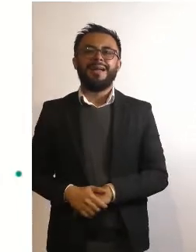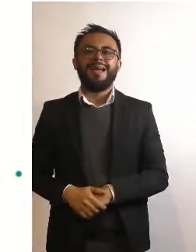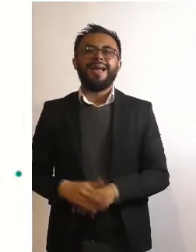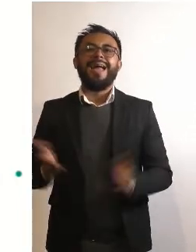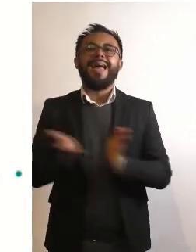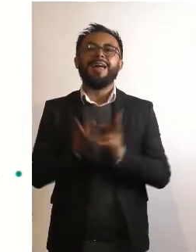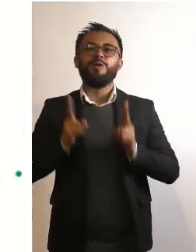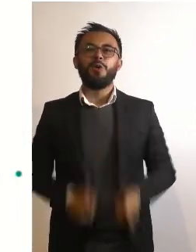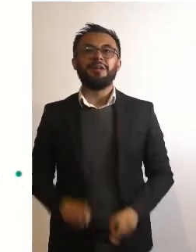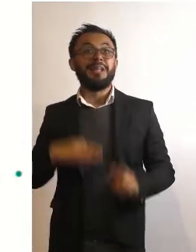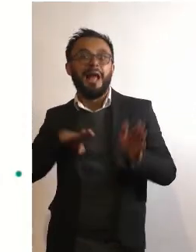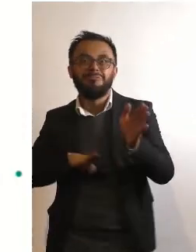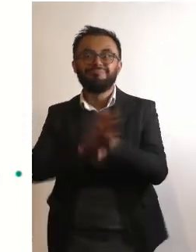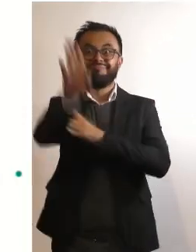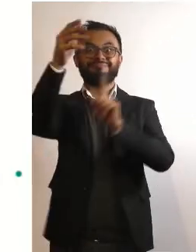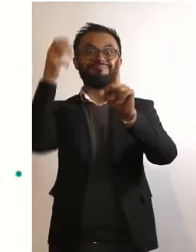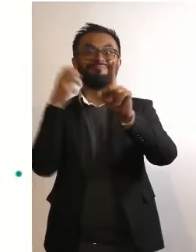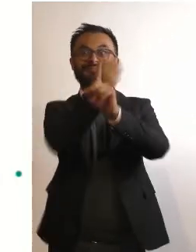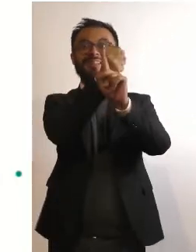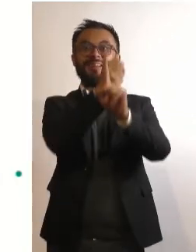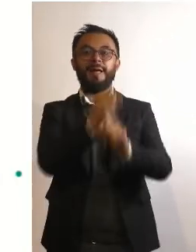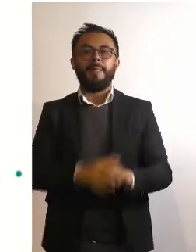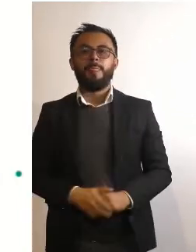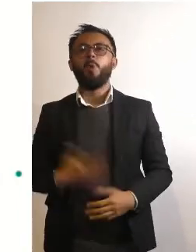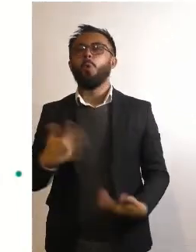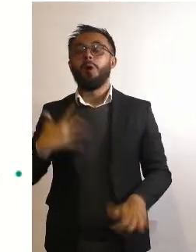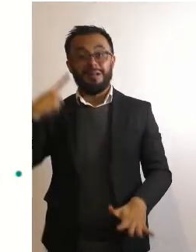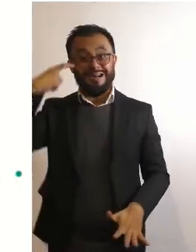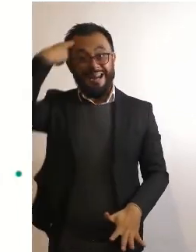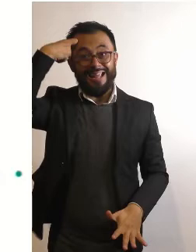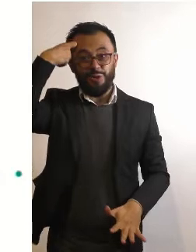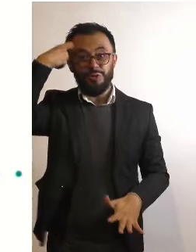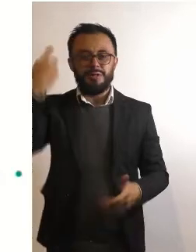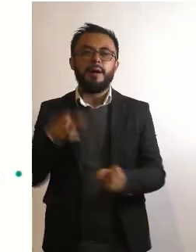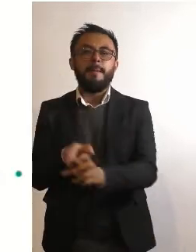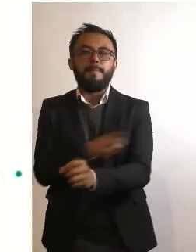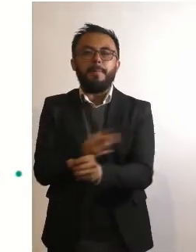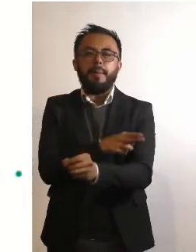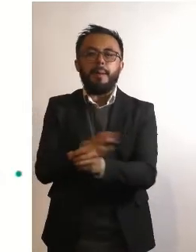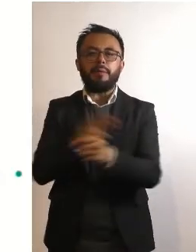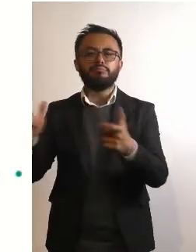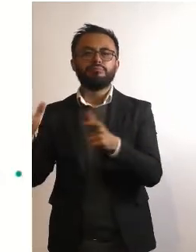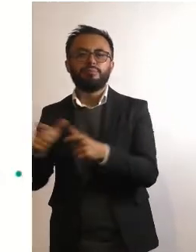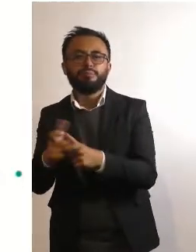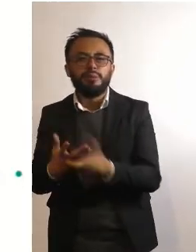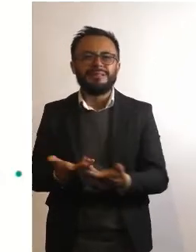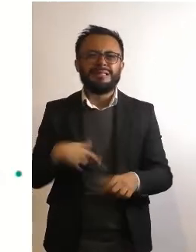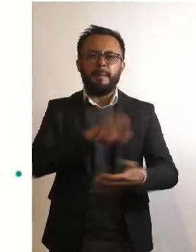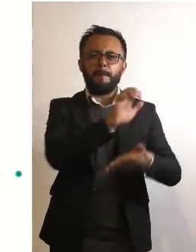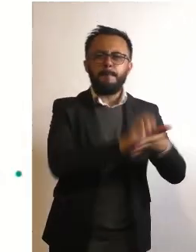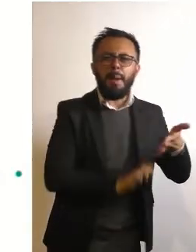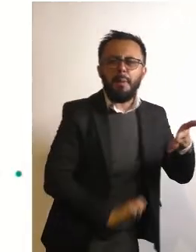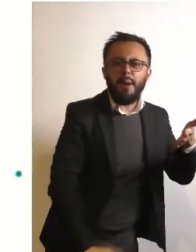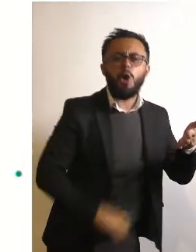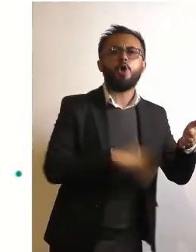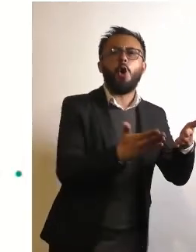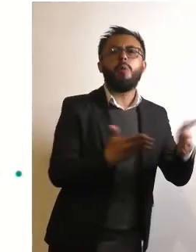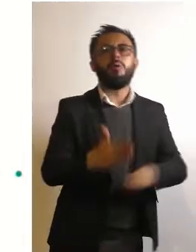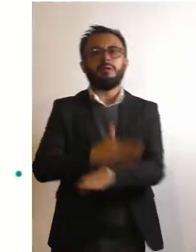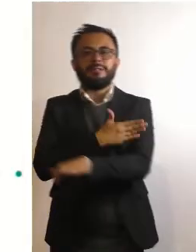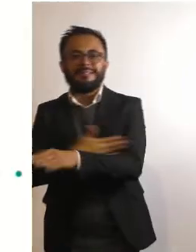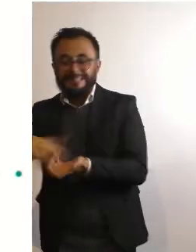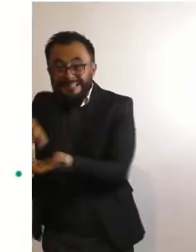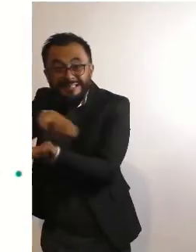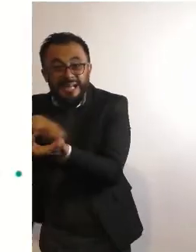nuestro reto es mitigar los riesgos de deserción estudiantil a través de los procesos de flexibilización, diversificación y gamificación del ecosistema